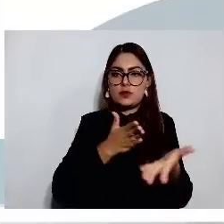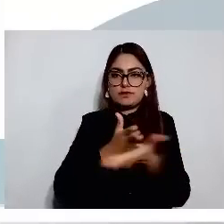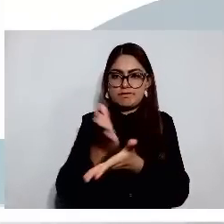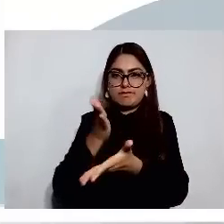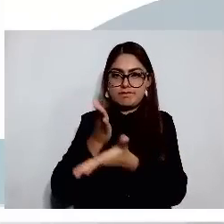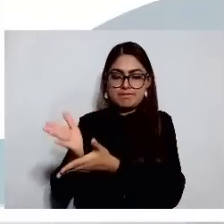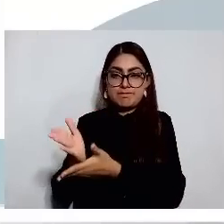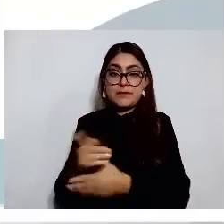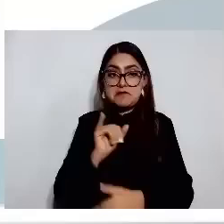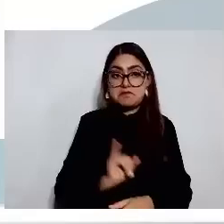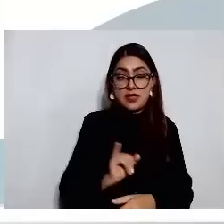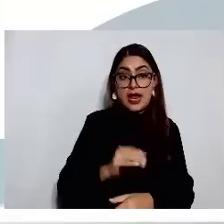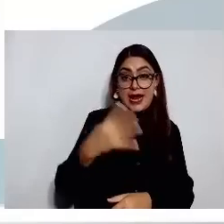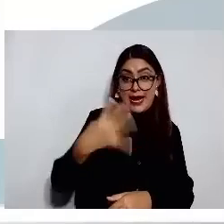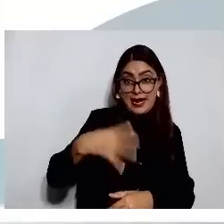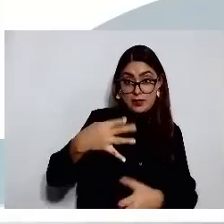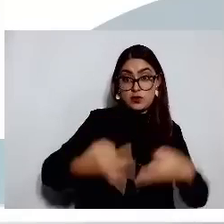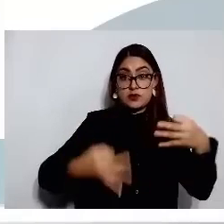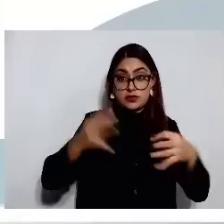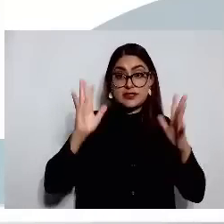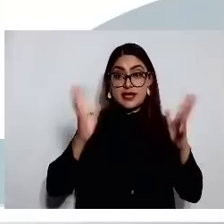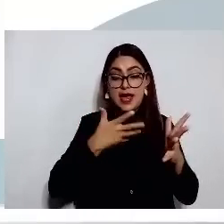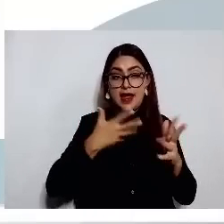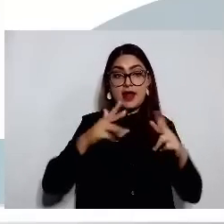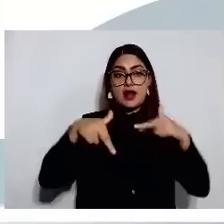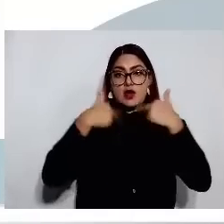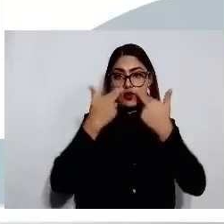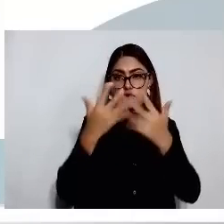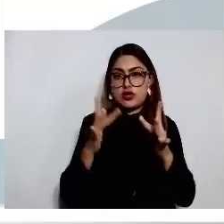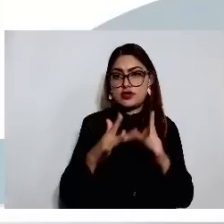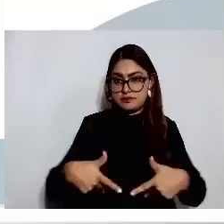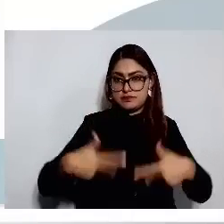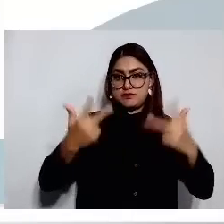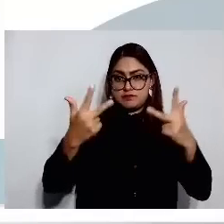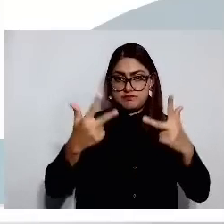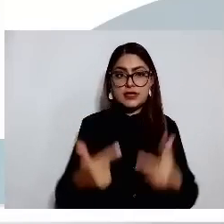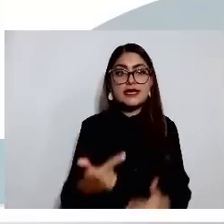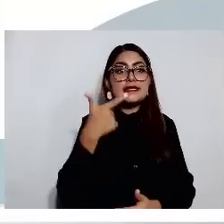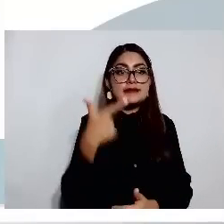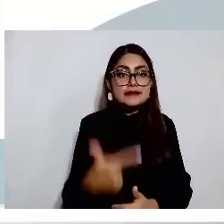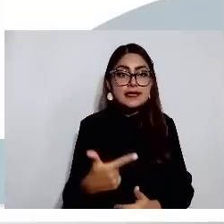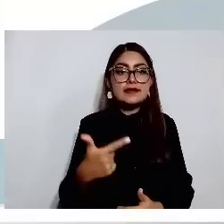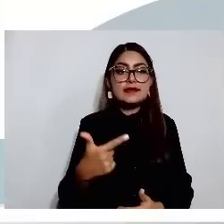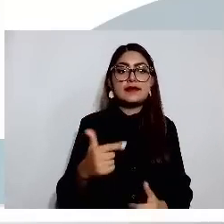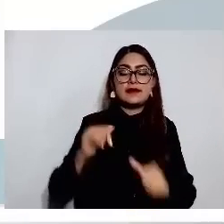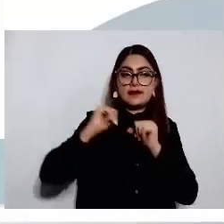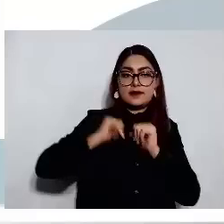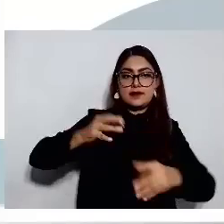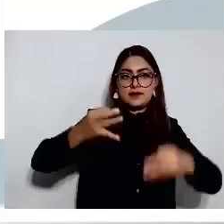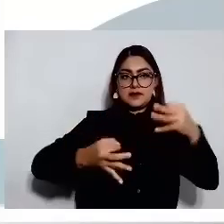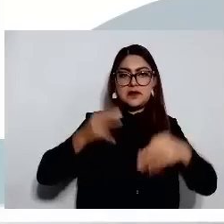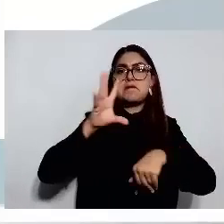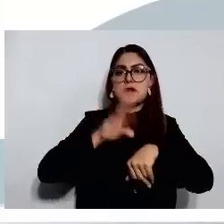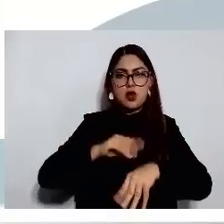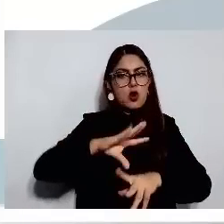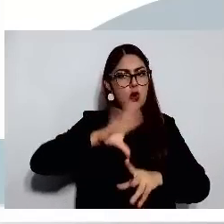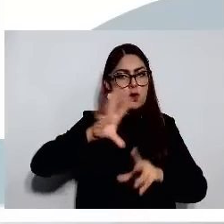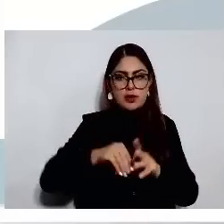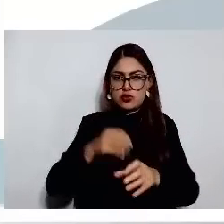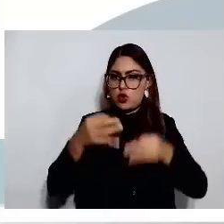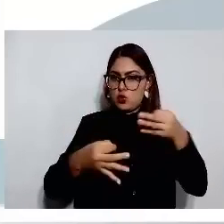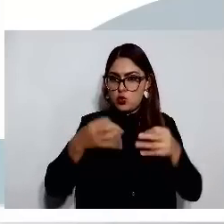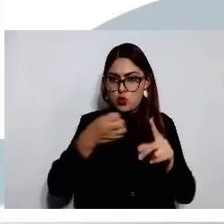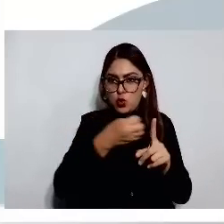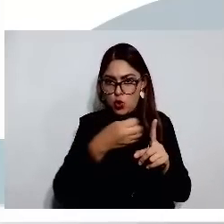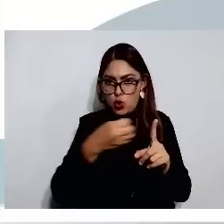tienen audiencias virtuales, 7 poderes judiciales permiten celebrar completamente los juicios en línea, y 15 poderes judiciales